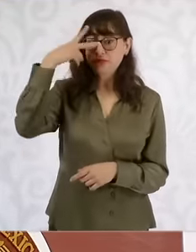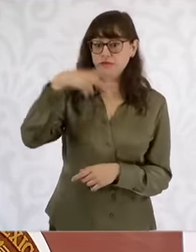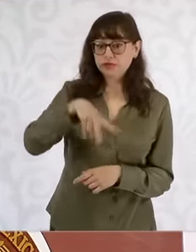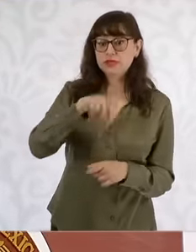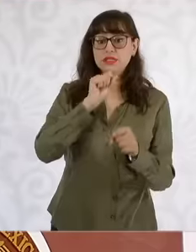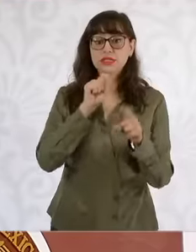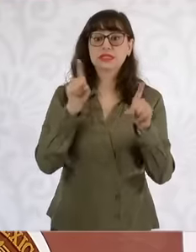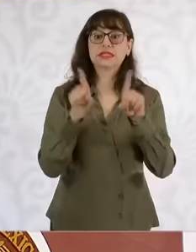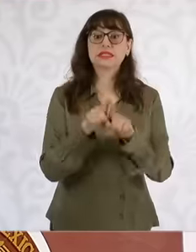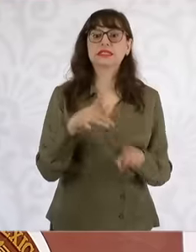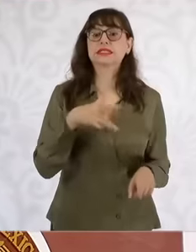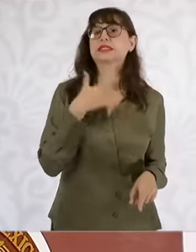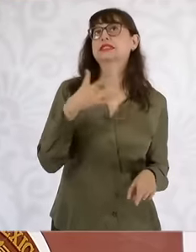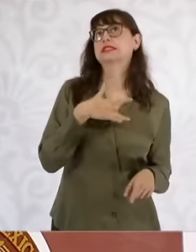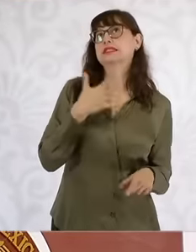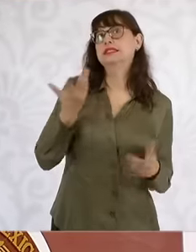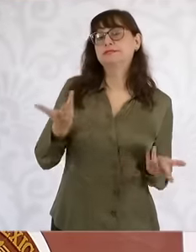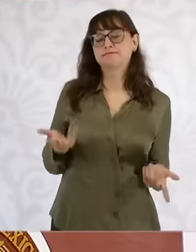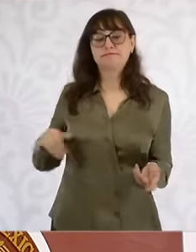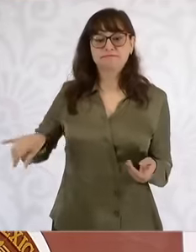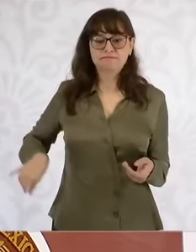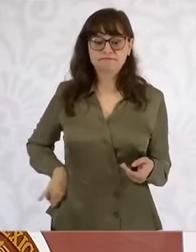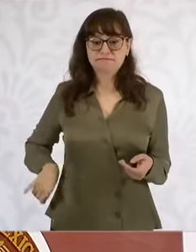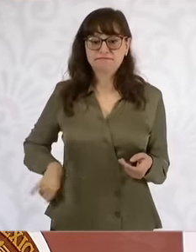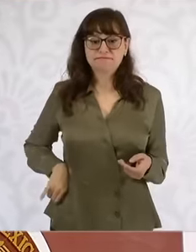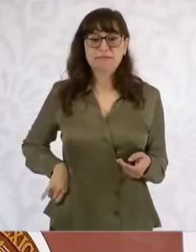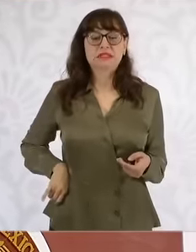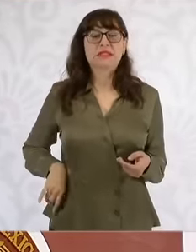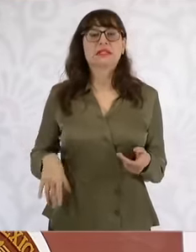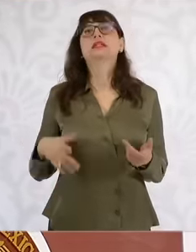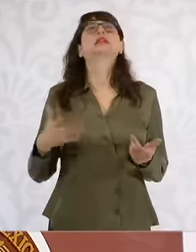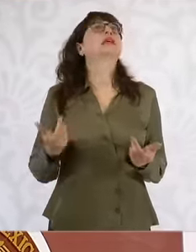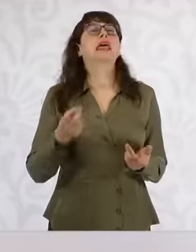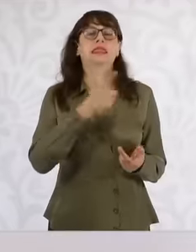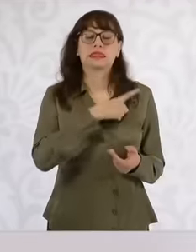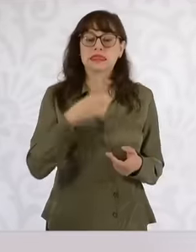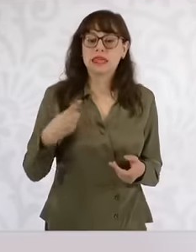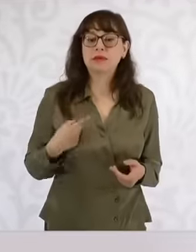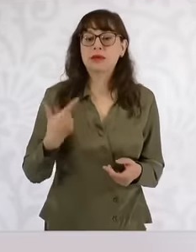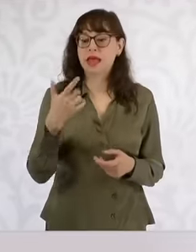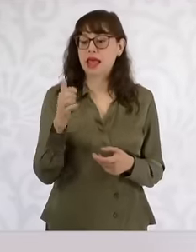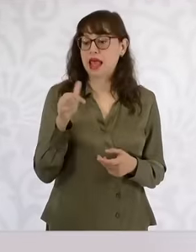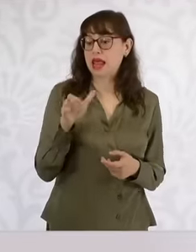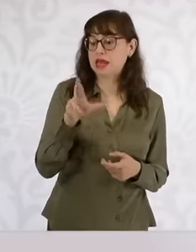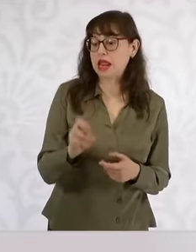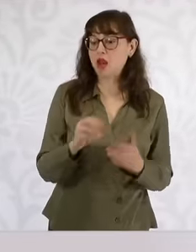con, digamos, suficiente claridad aspectos de igualdad de género,